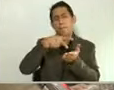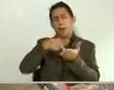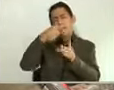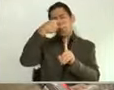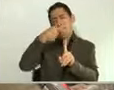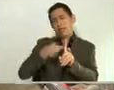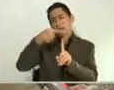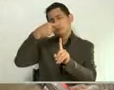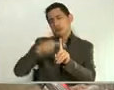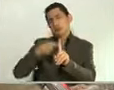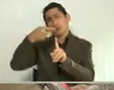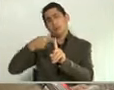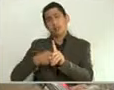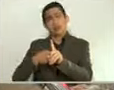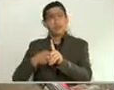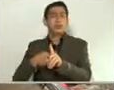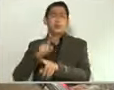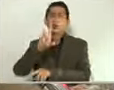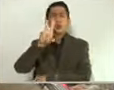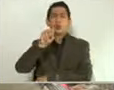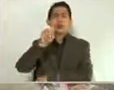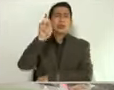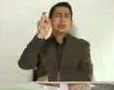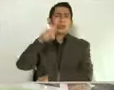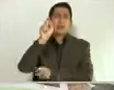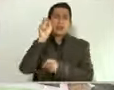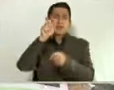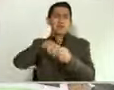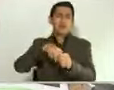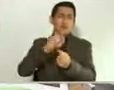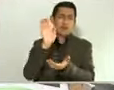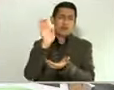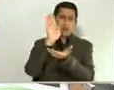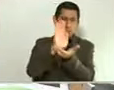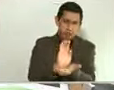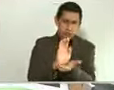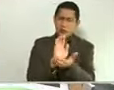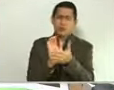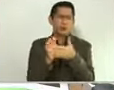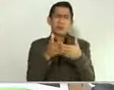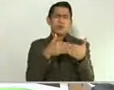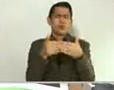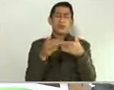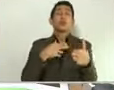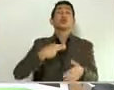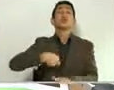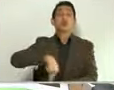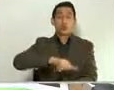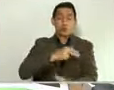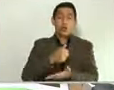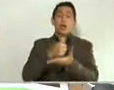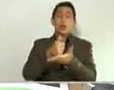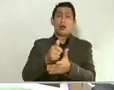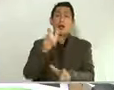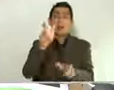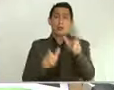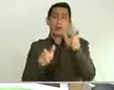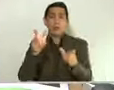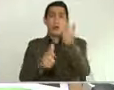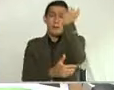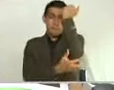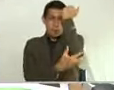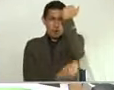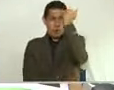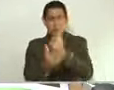un empleo fijo ni estar afiliado al Seguro Social. Nosotros seguimos dedicándonos a la gente que menos tiene, a los excluidos, a los